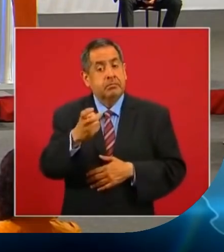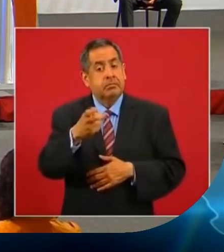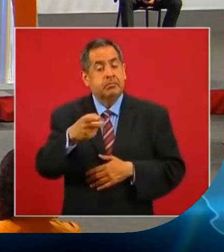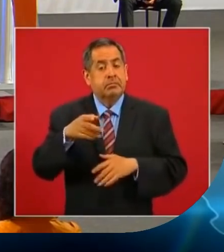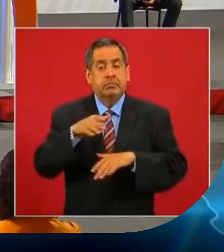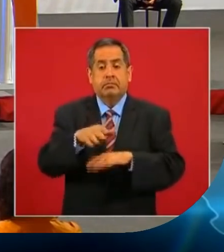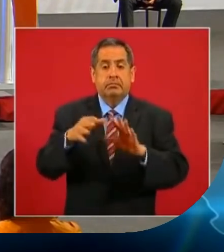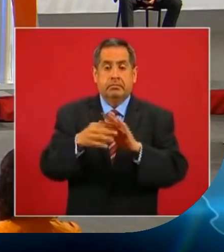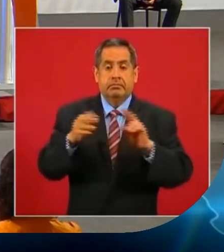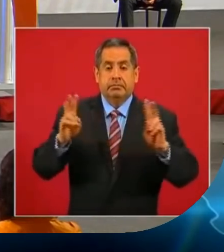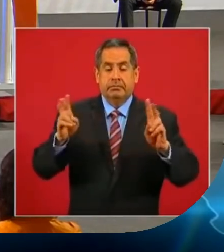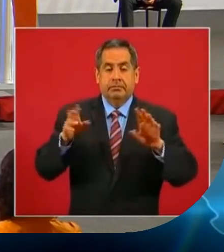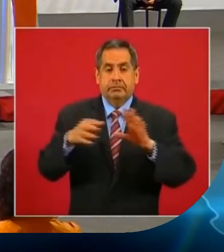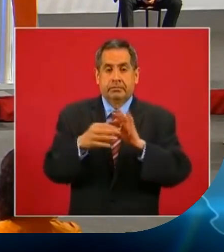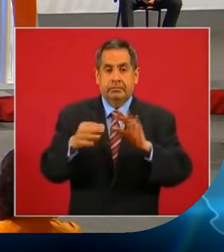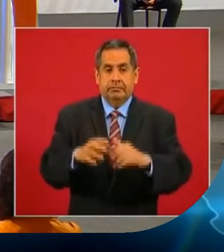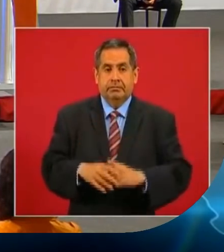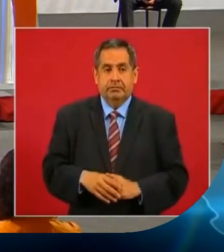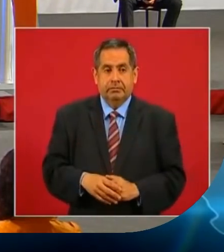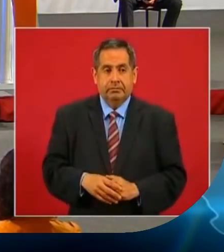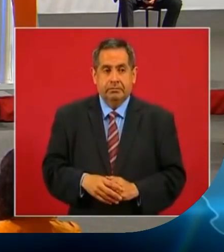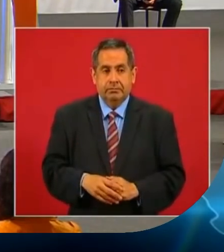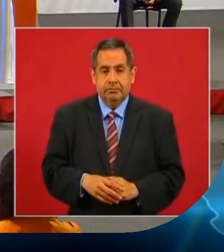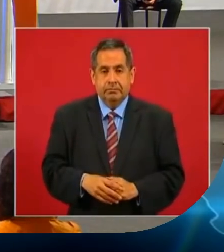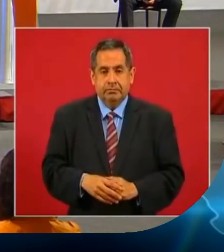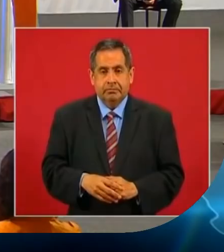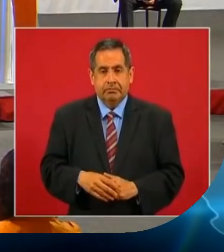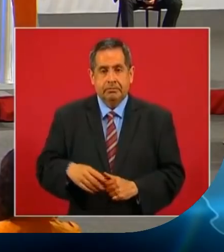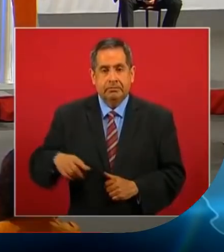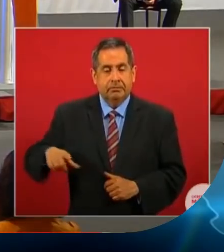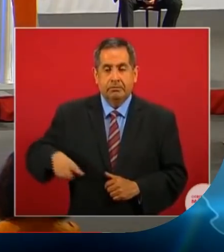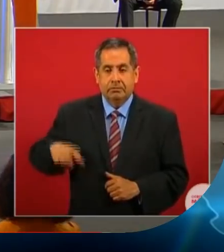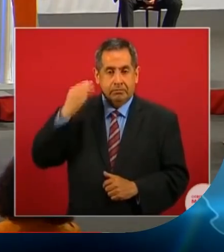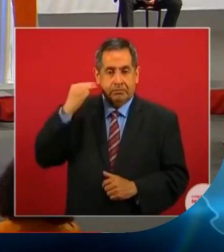con el gobierno de Michoacán.